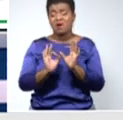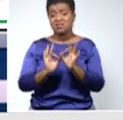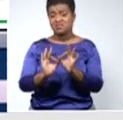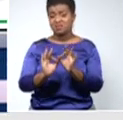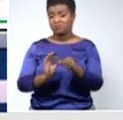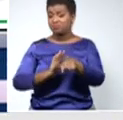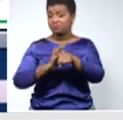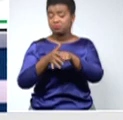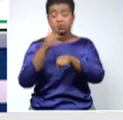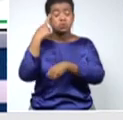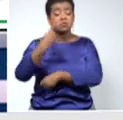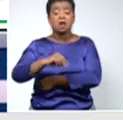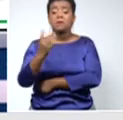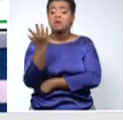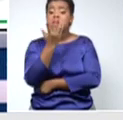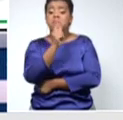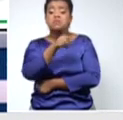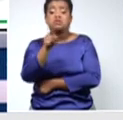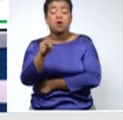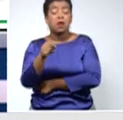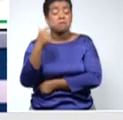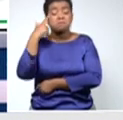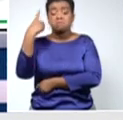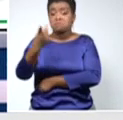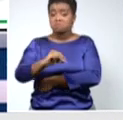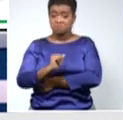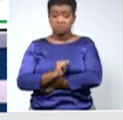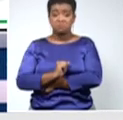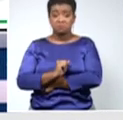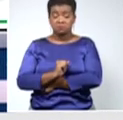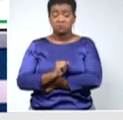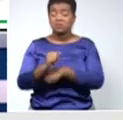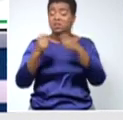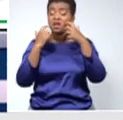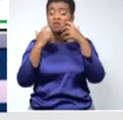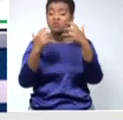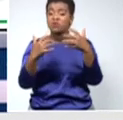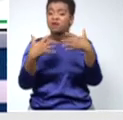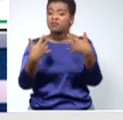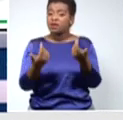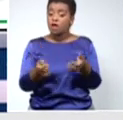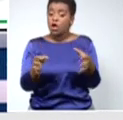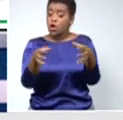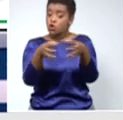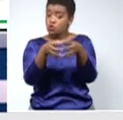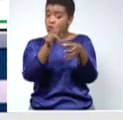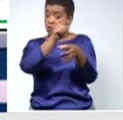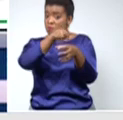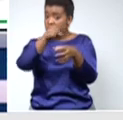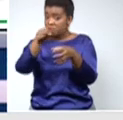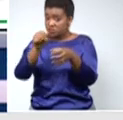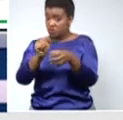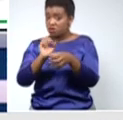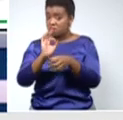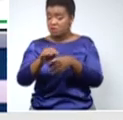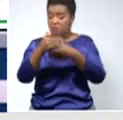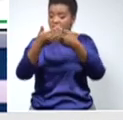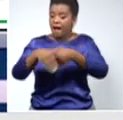sabe quién pueda tener la COVID. El llamamiento es a ese reducido grupo de cubanos que no